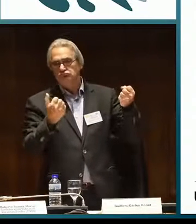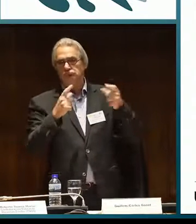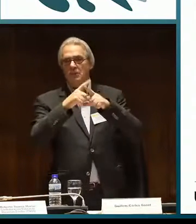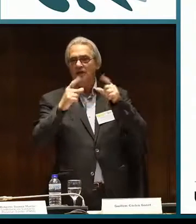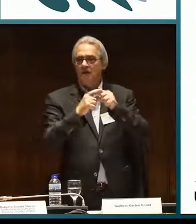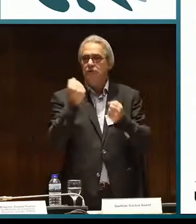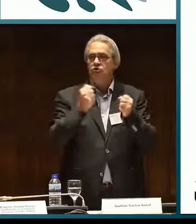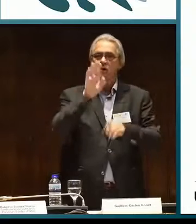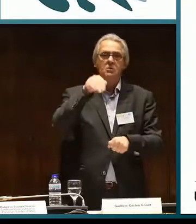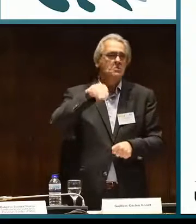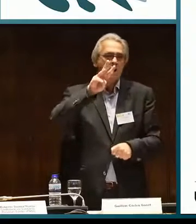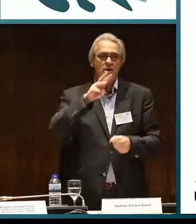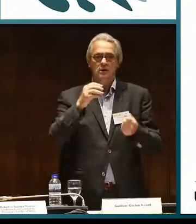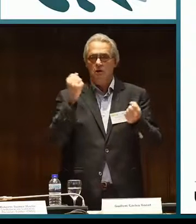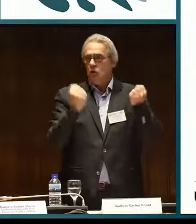quisiéramos. Necesitamos